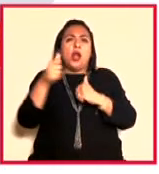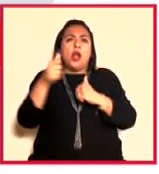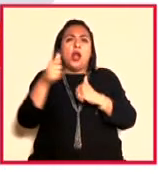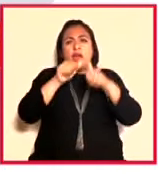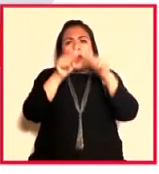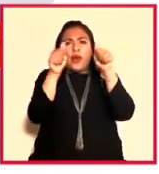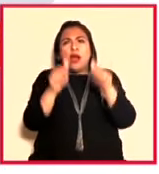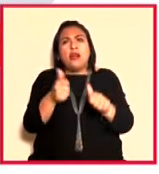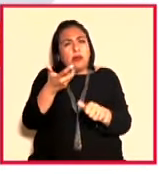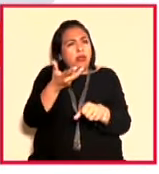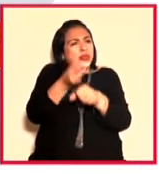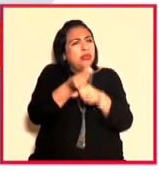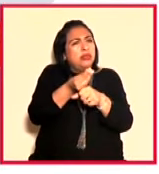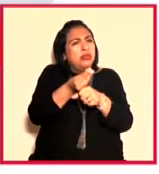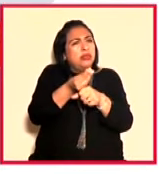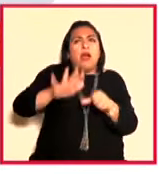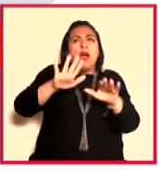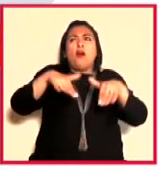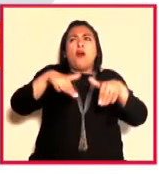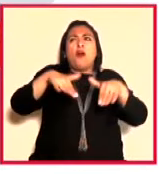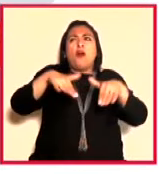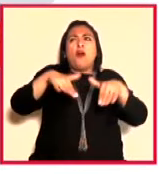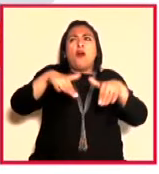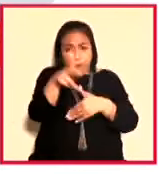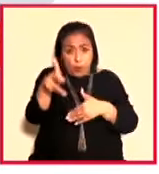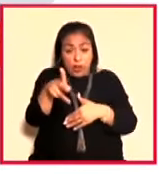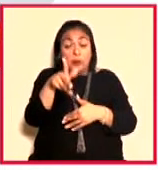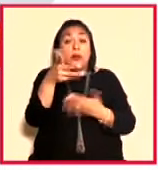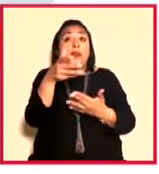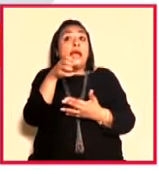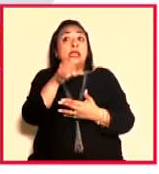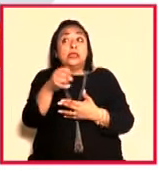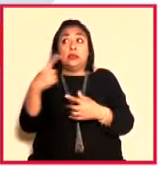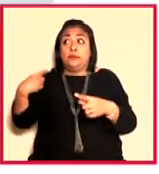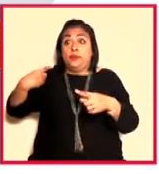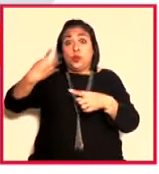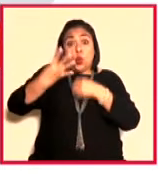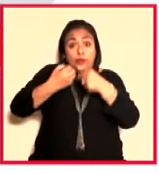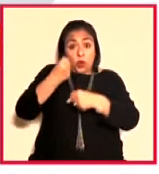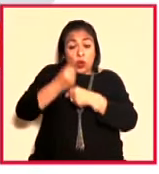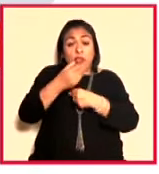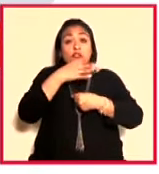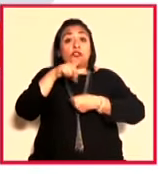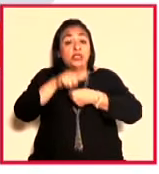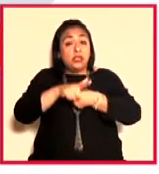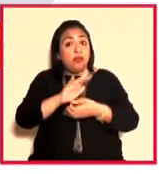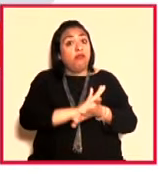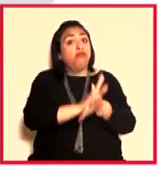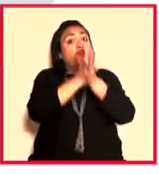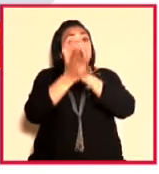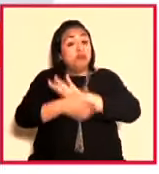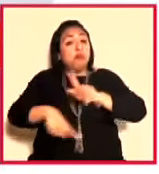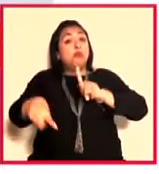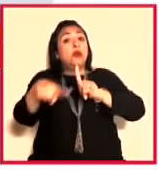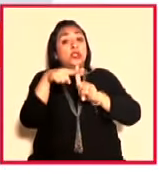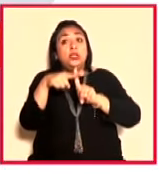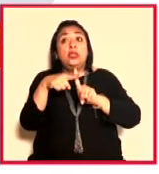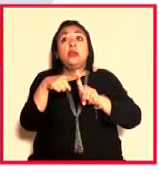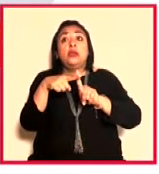espacios públicos en todo el pueblo. Así, tras 4 años, el festival ha transformado positivamente el rostro de